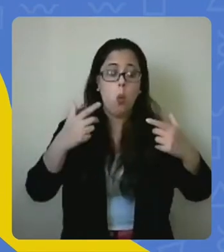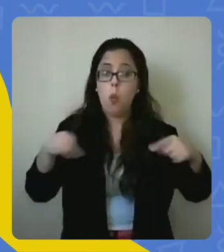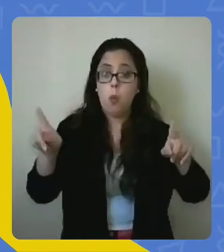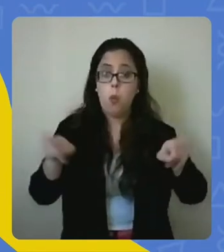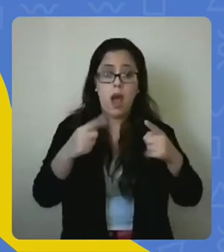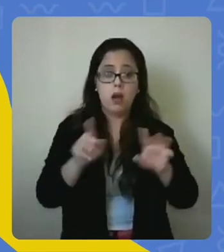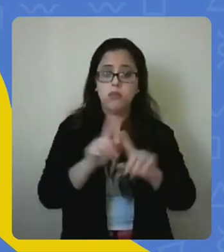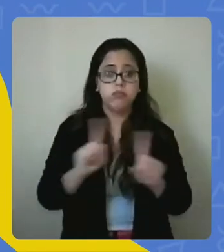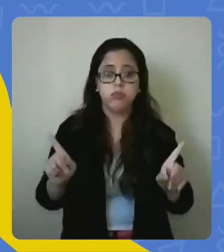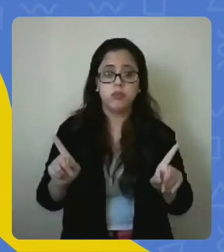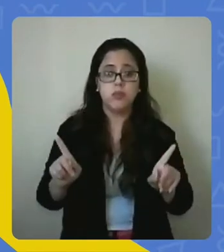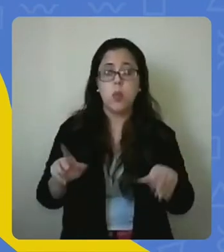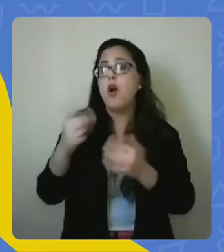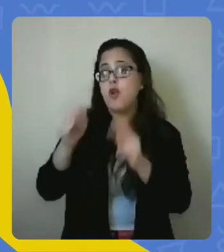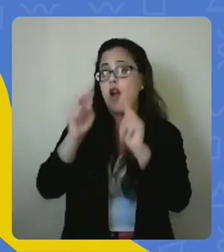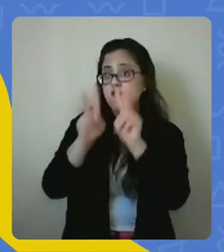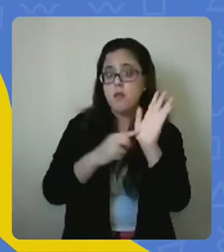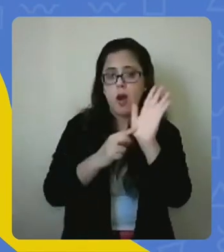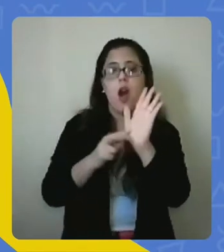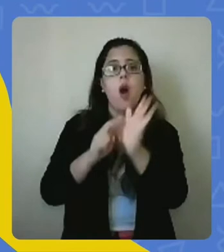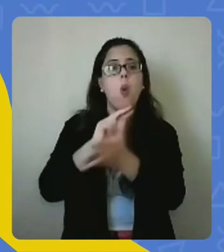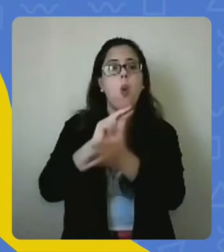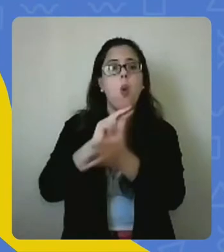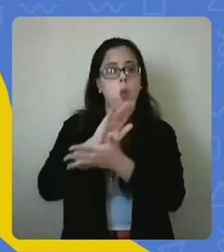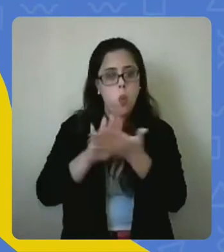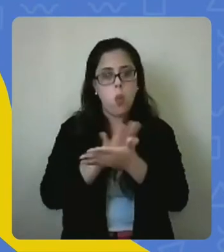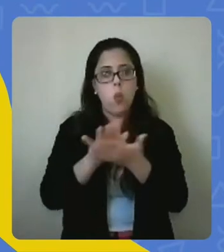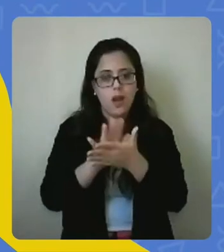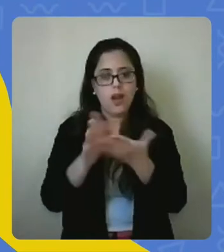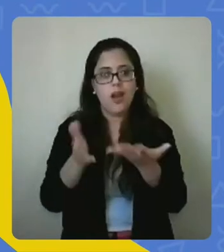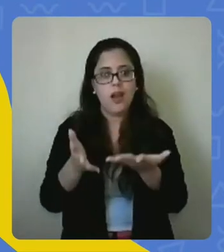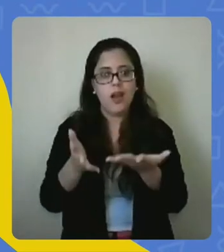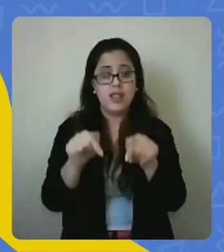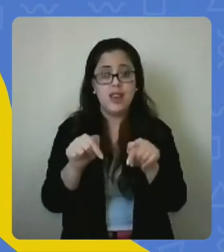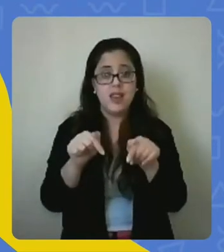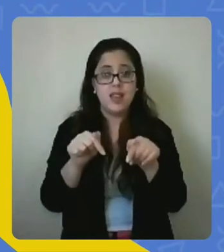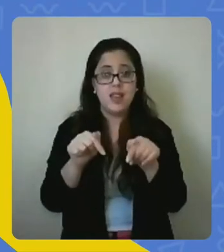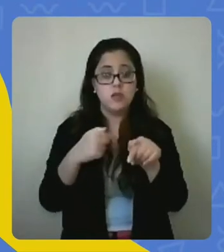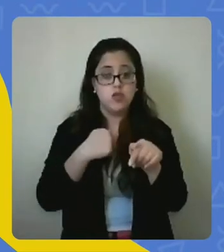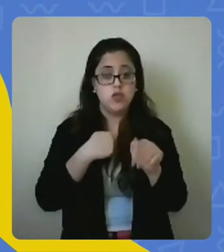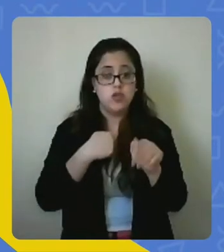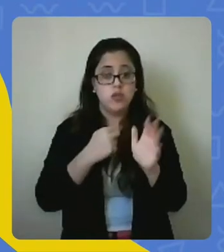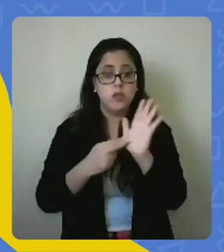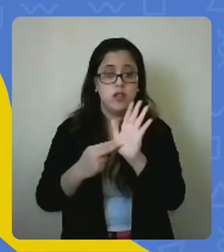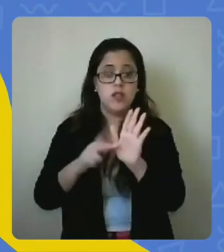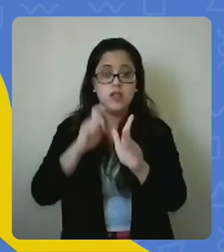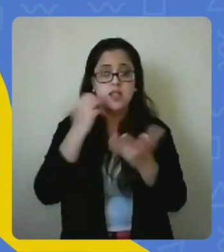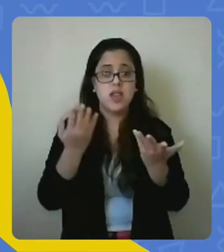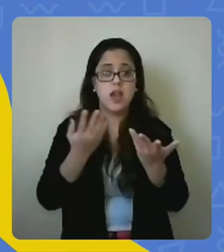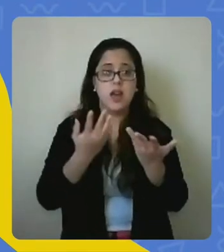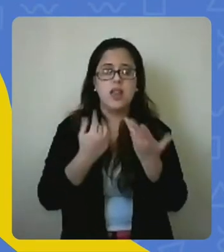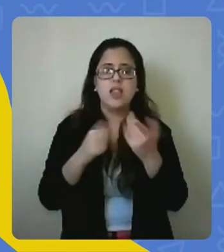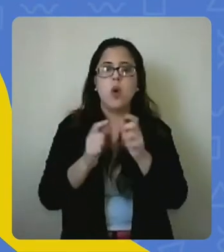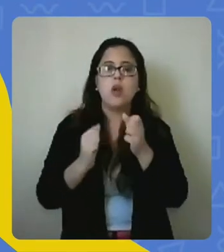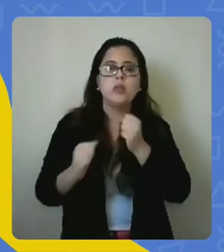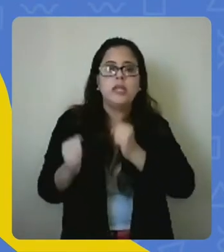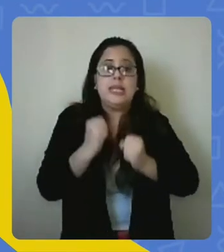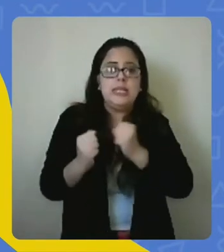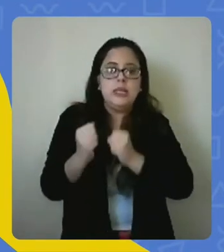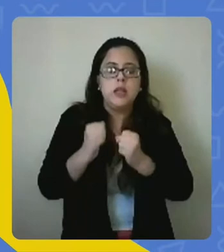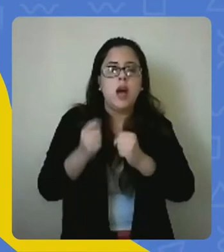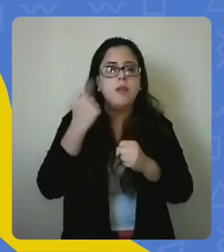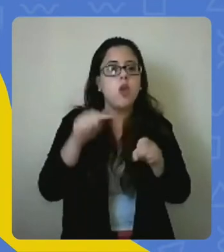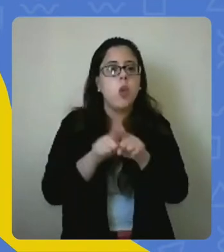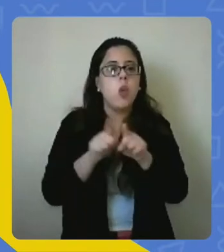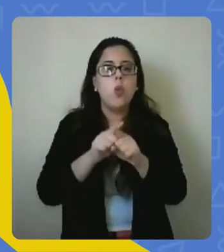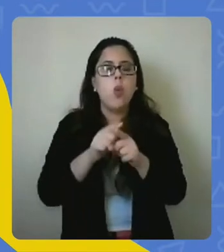Muy bien, bueno, ahí vemos un ejemplo, ¿no? En esta escena que ella mostraba, es una escena de ansiedad, pero es interesante cómo en